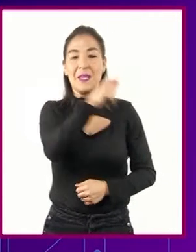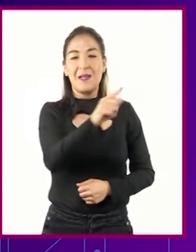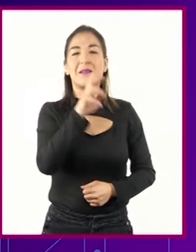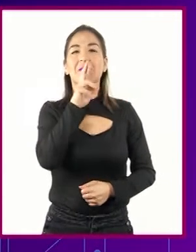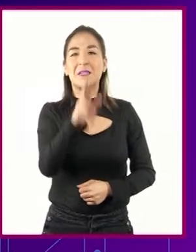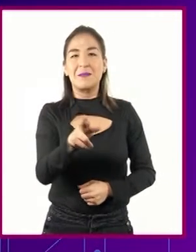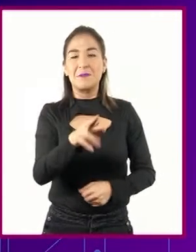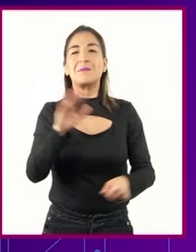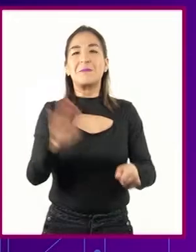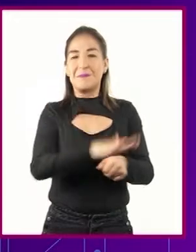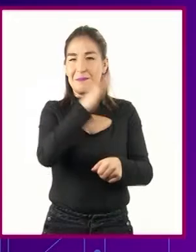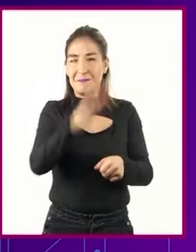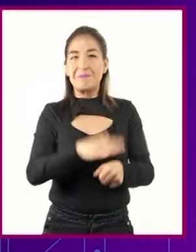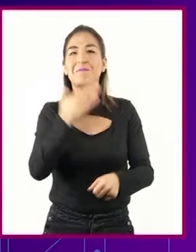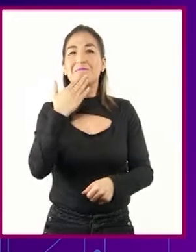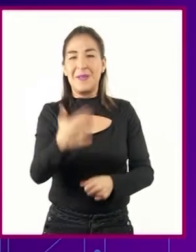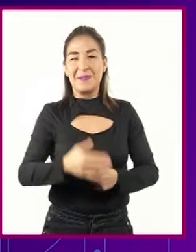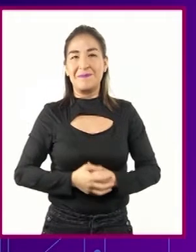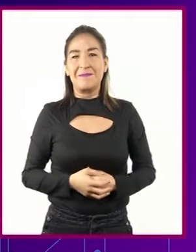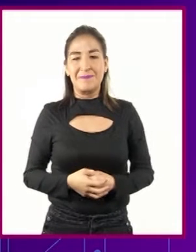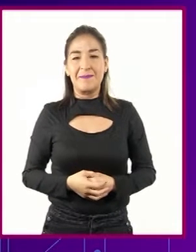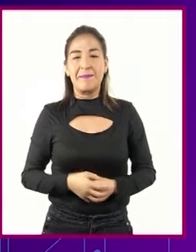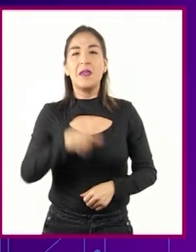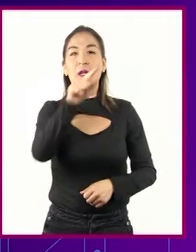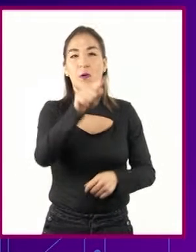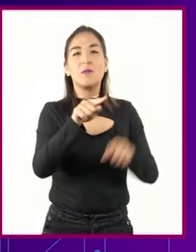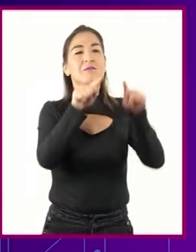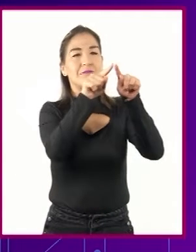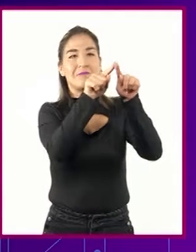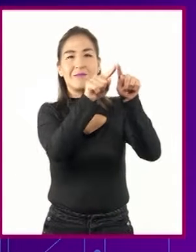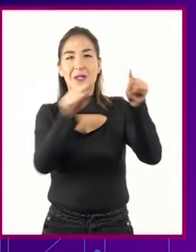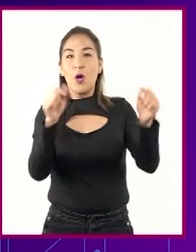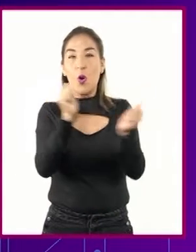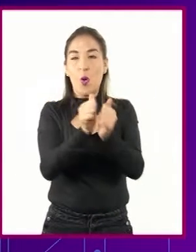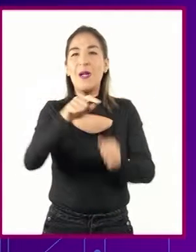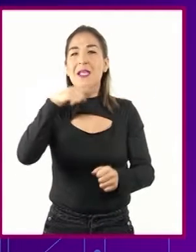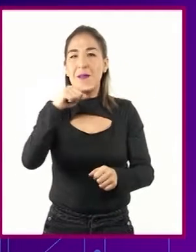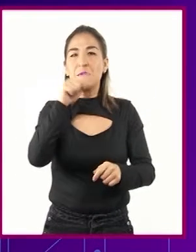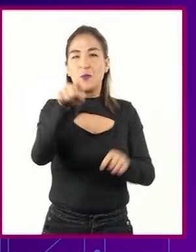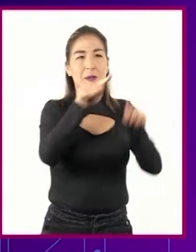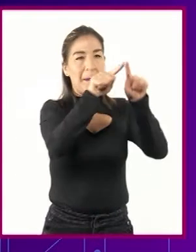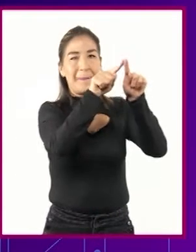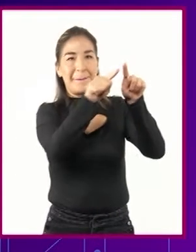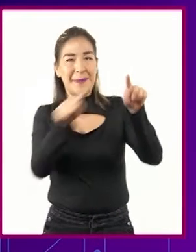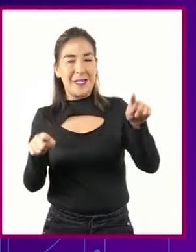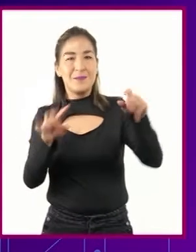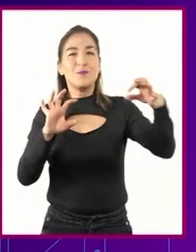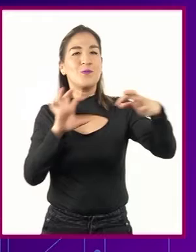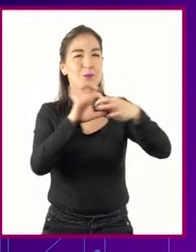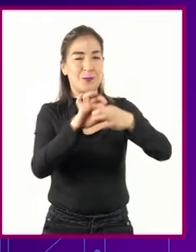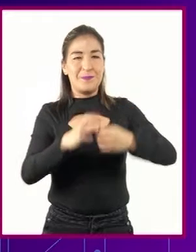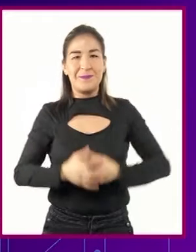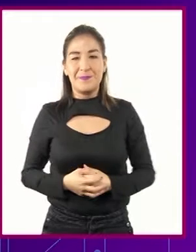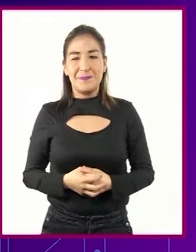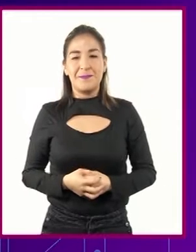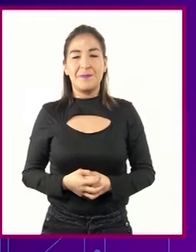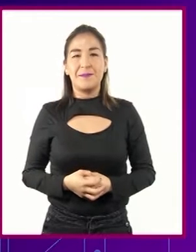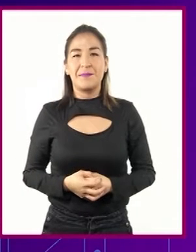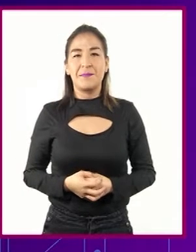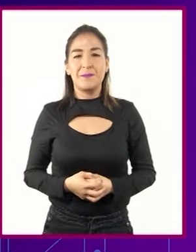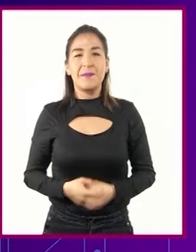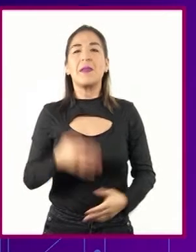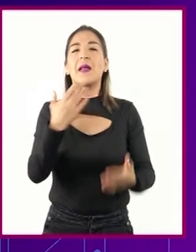resultado aparece en la lista. Así que con una línea uniremos esta primera operación con 18 negativo.